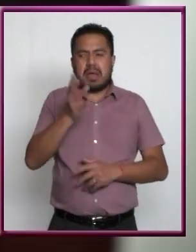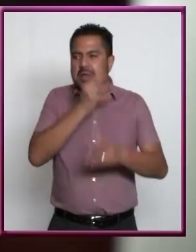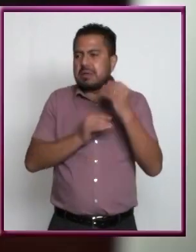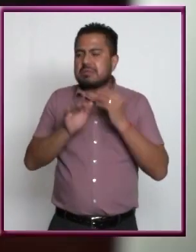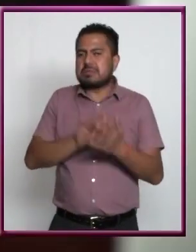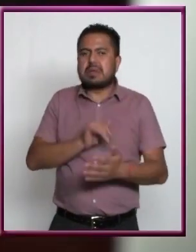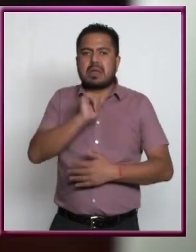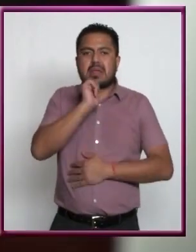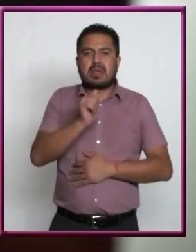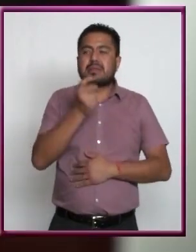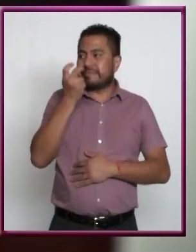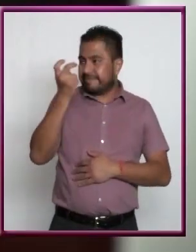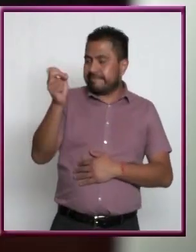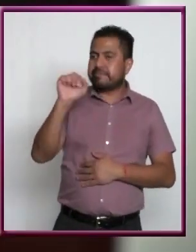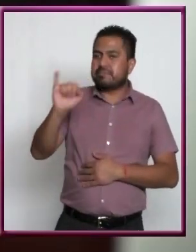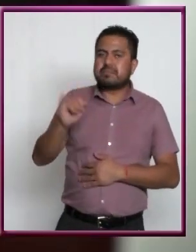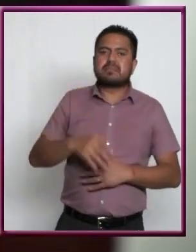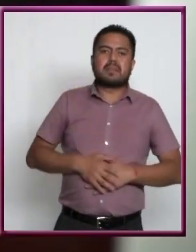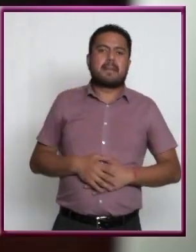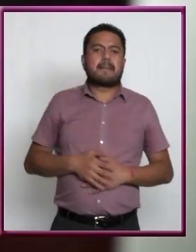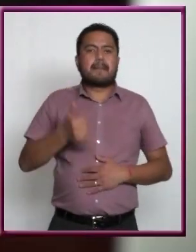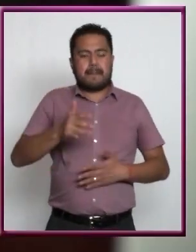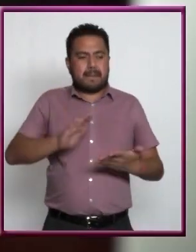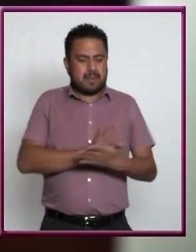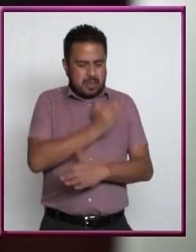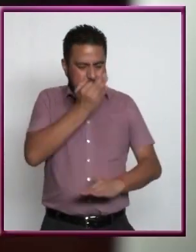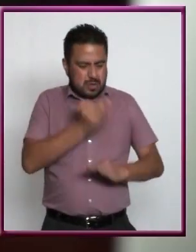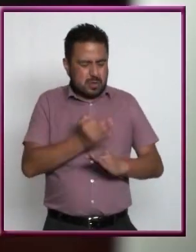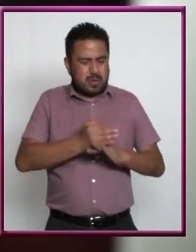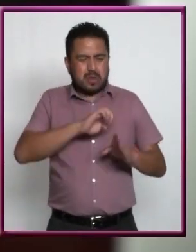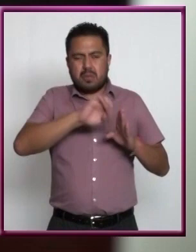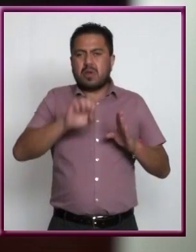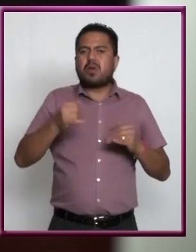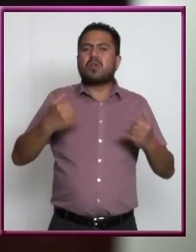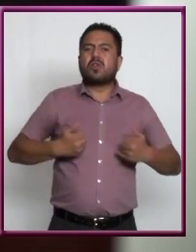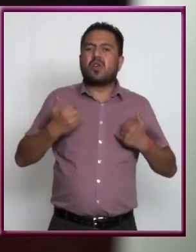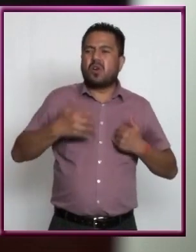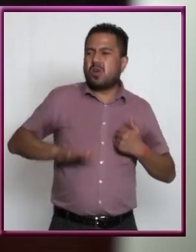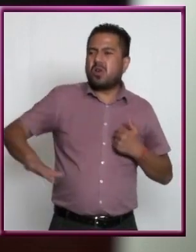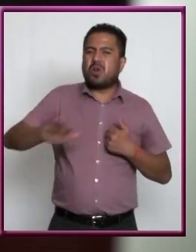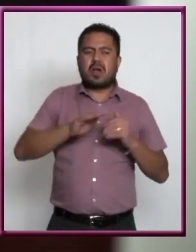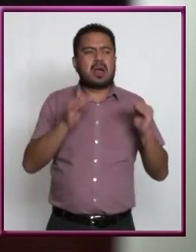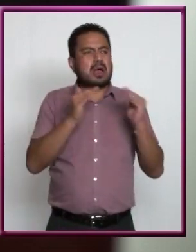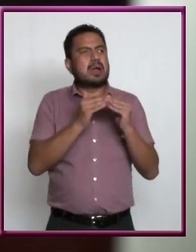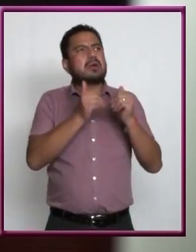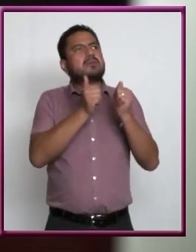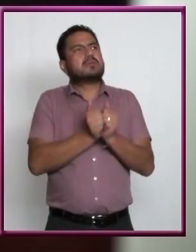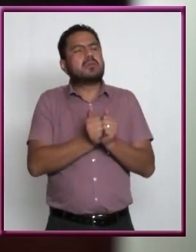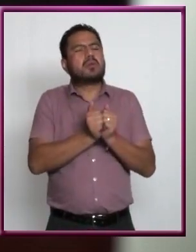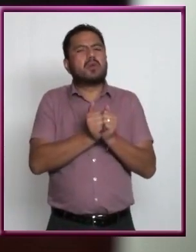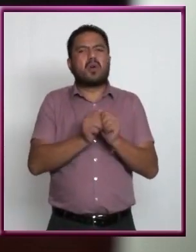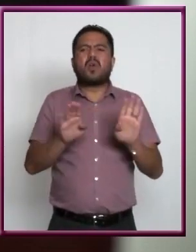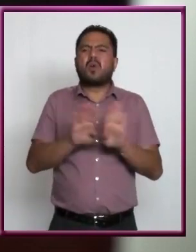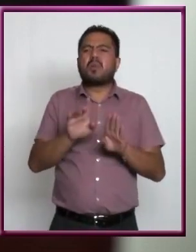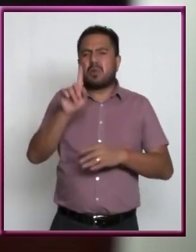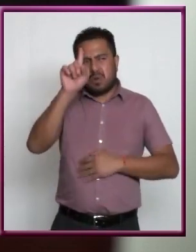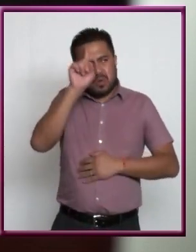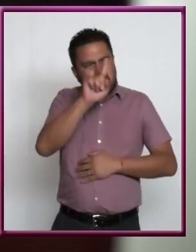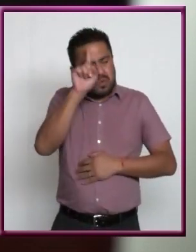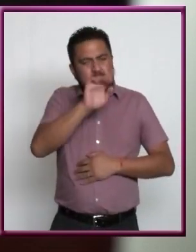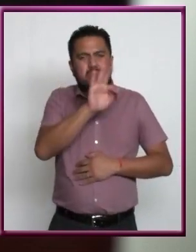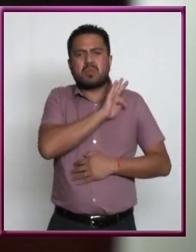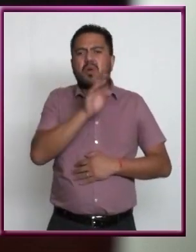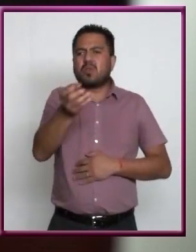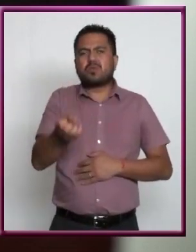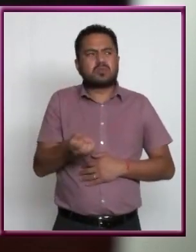nada. Exacto. Y ahorita, por ejemplo, que los chicos están en casa, como ¿qué